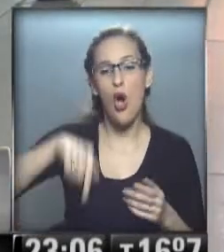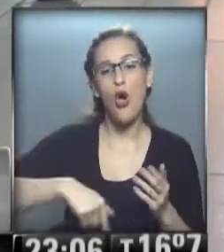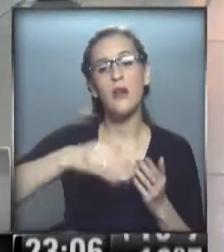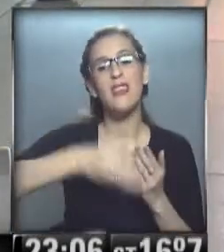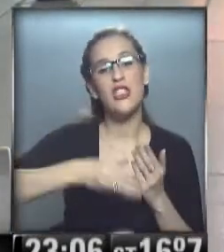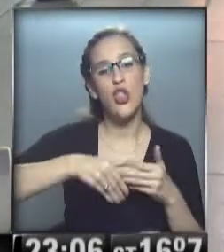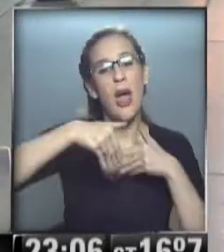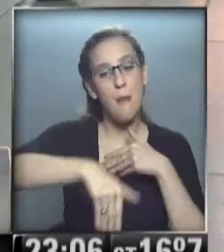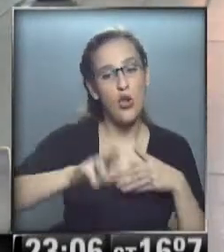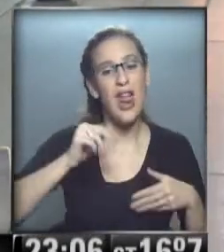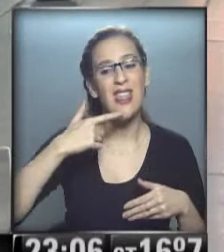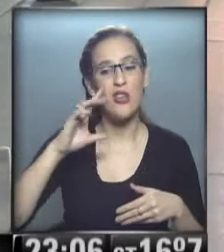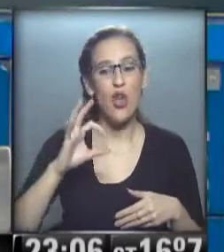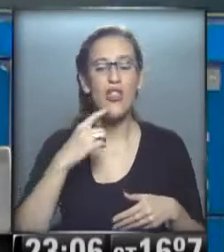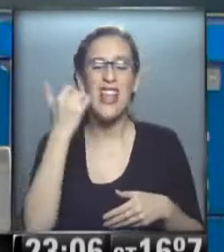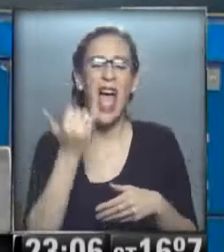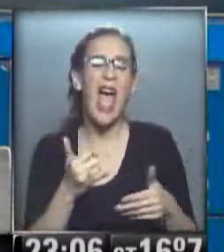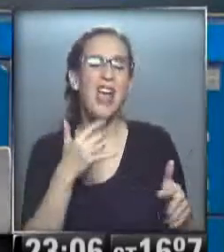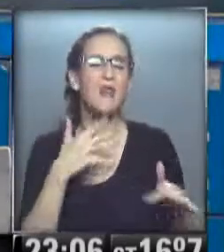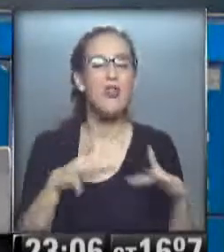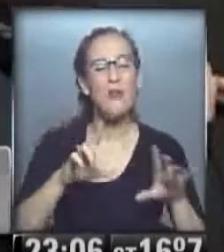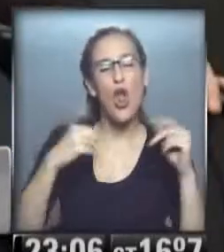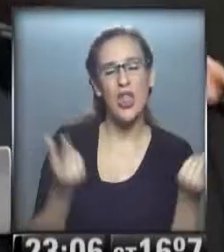trata de una protesta extorsiva.